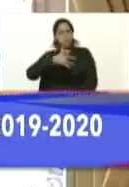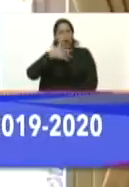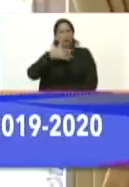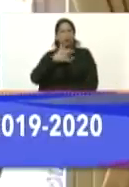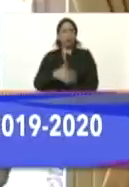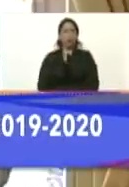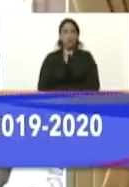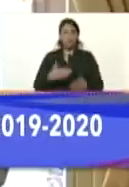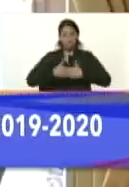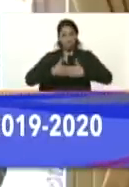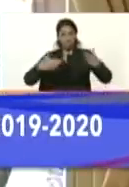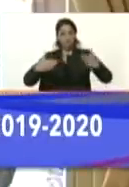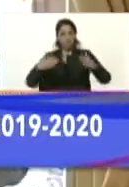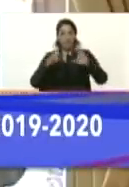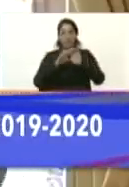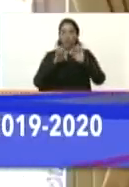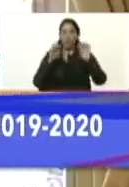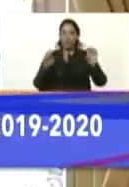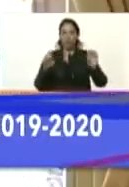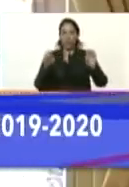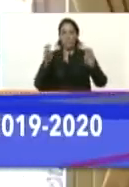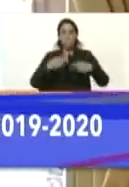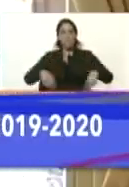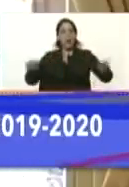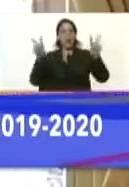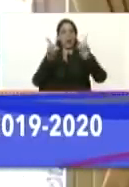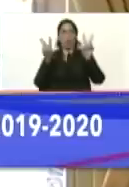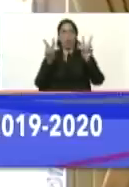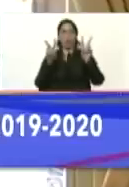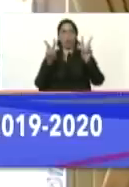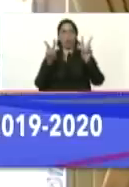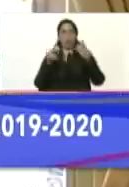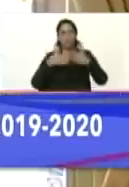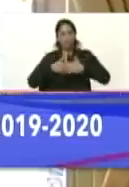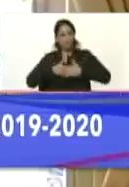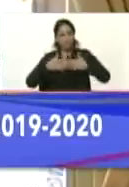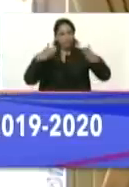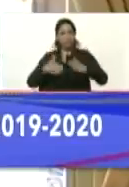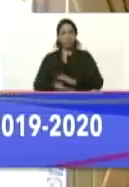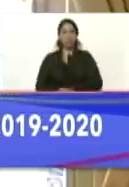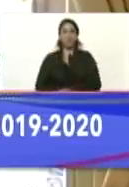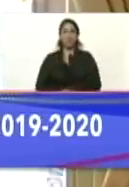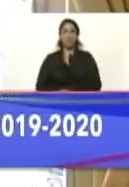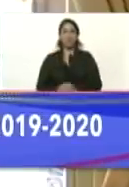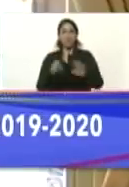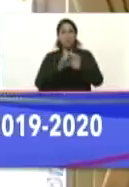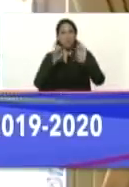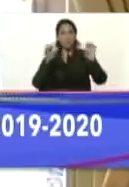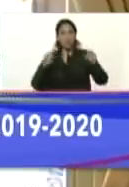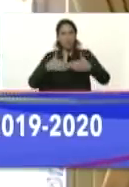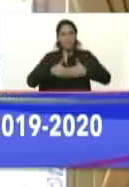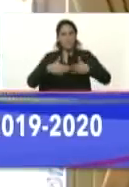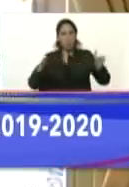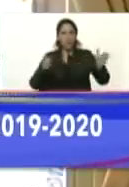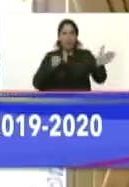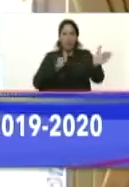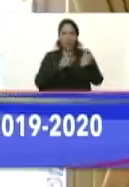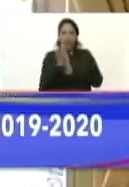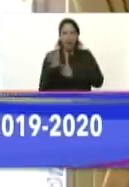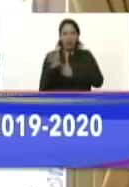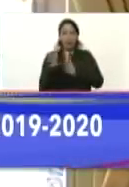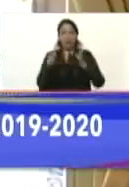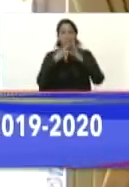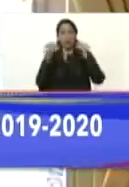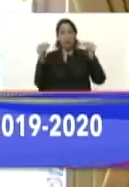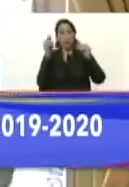garanticemos la educación en valores' garanticemos la educación pública y gratuita para